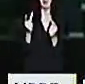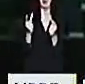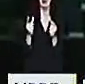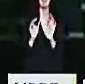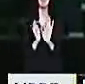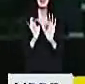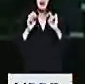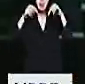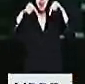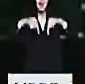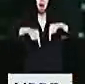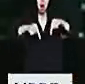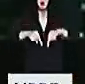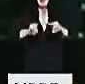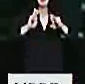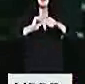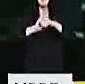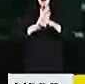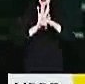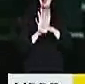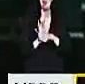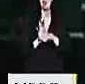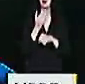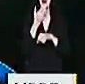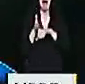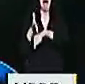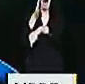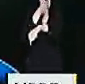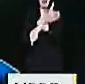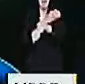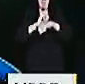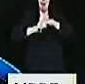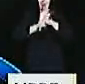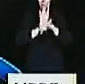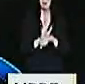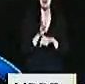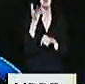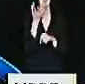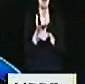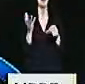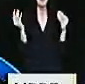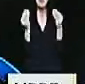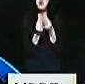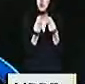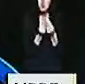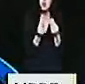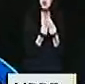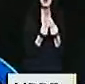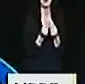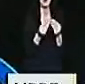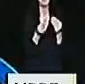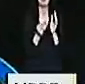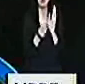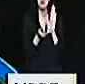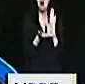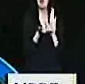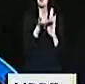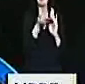ahora, especialmente con la pandemia, pero incluso antes de la pandemia se incrementó mucho el